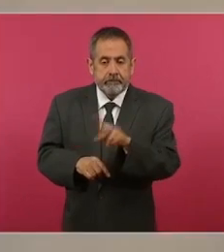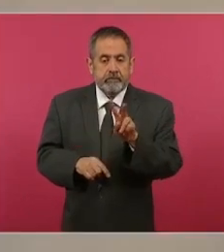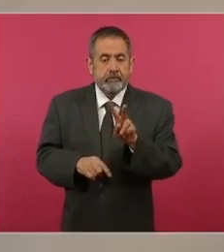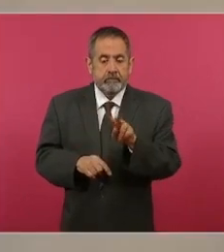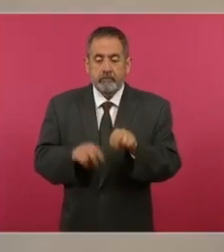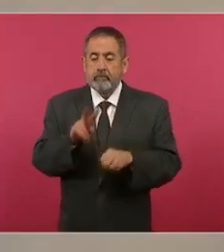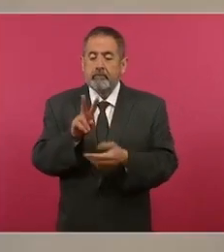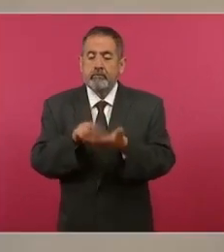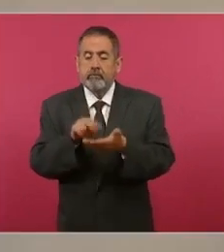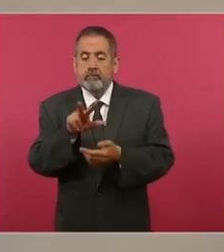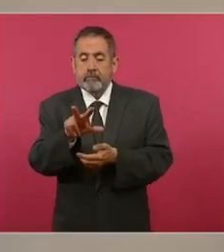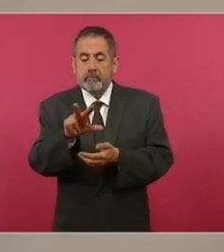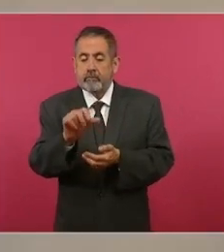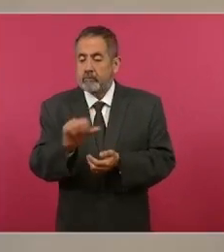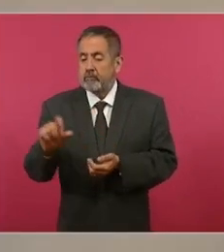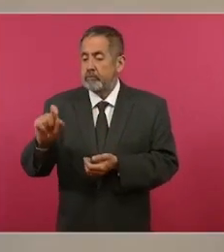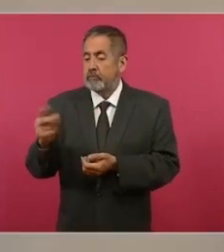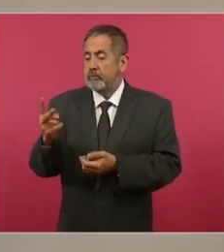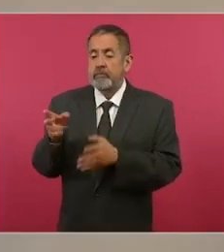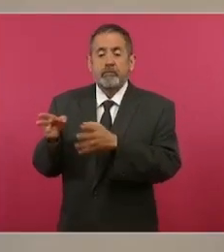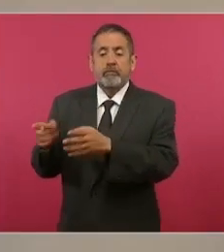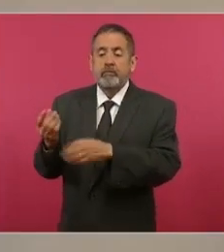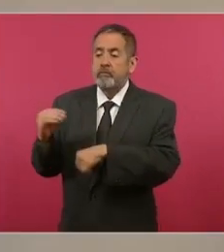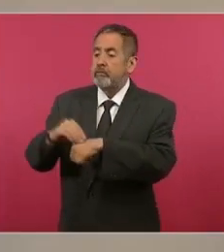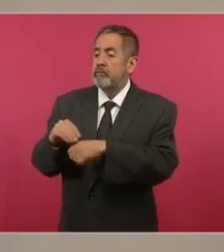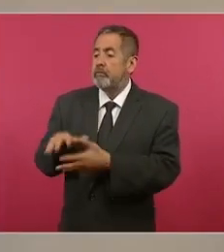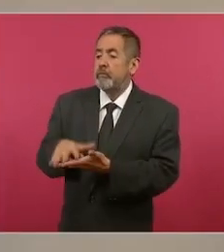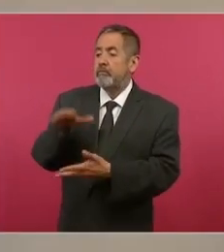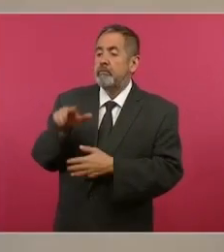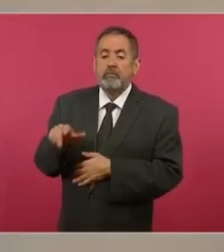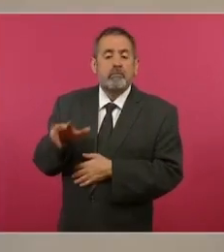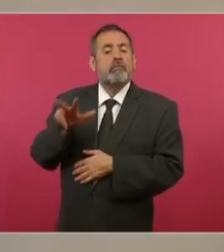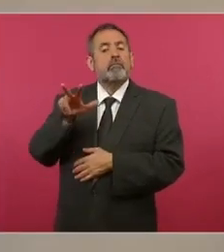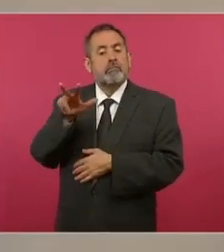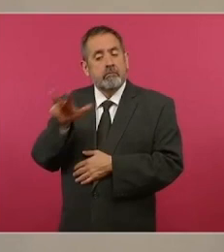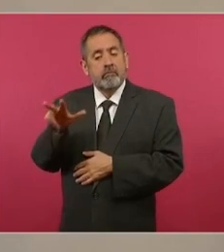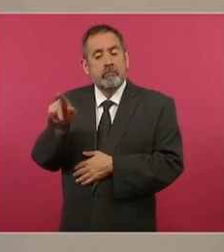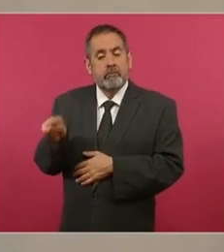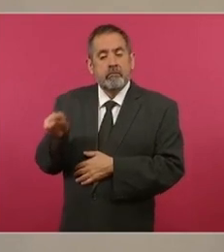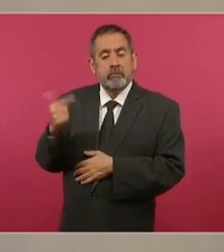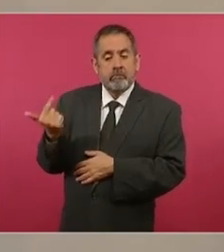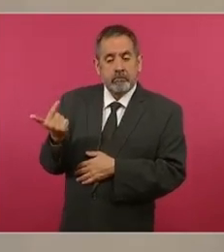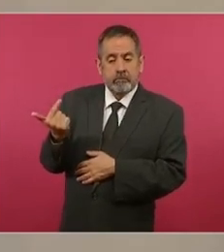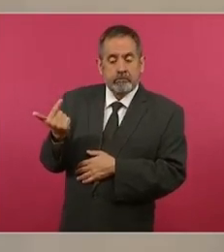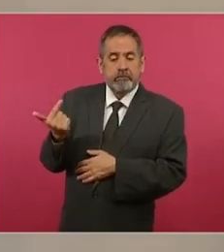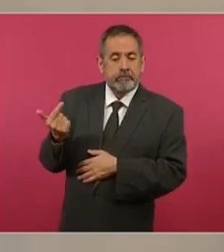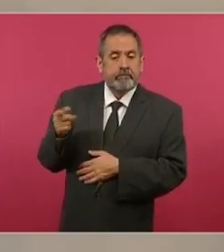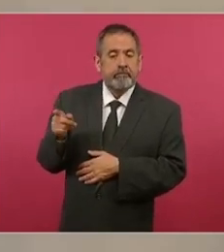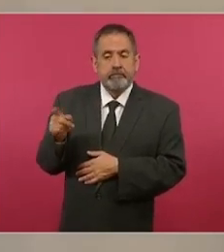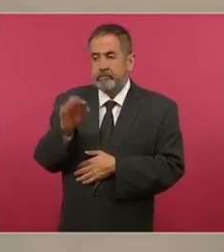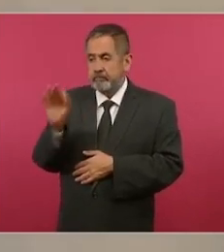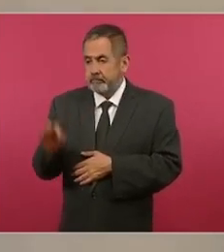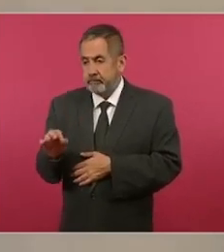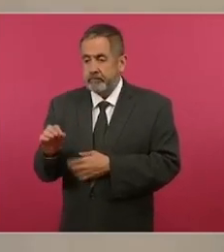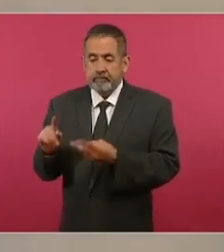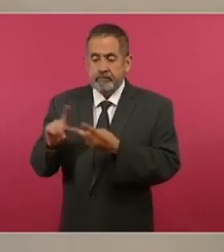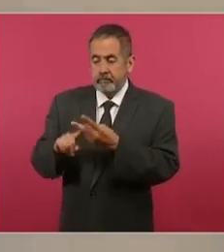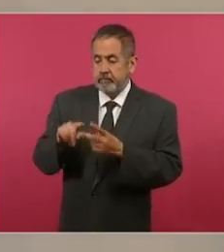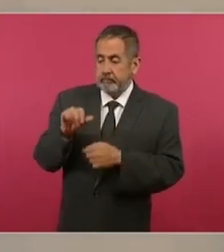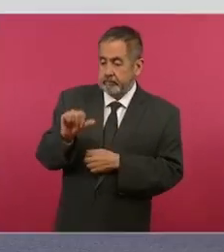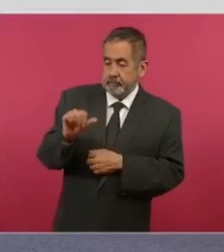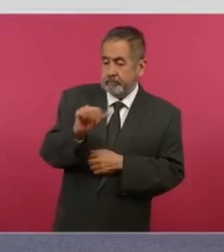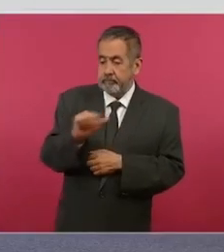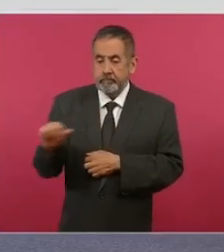18 al 22, el incremento fue 18.7% y de 16 a